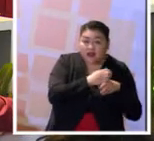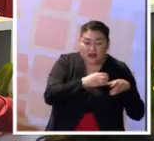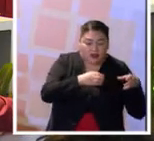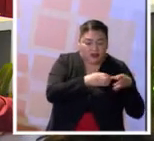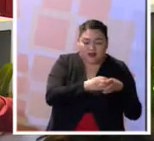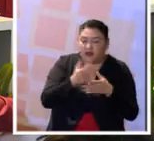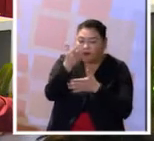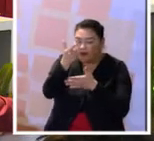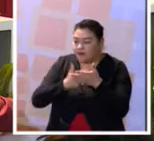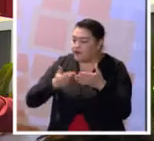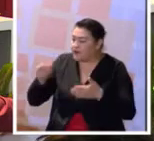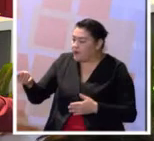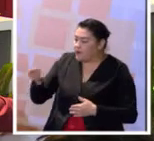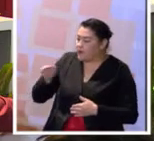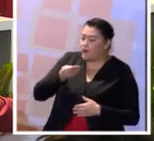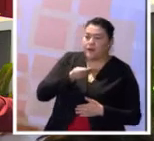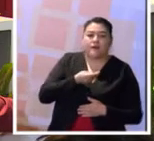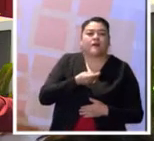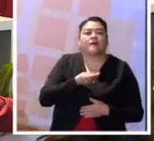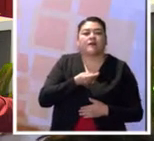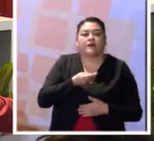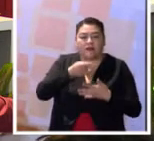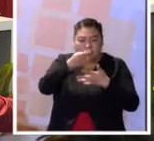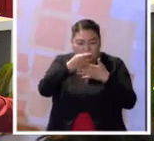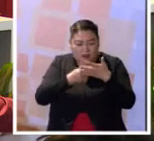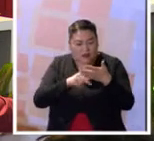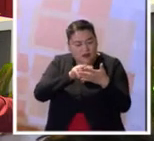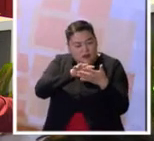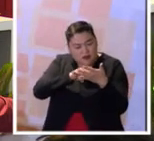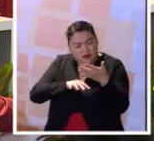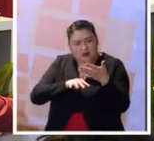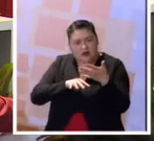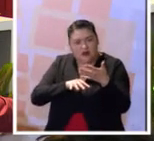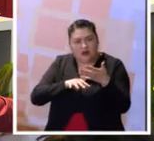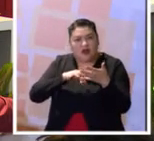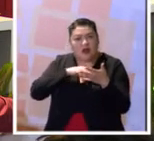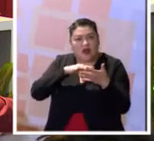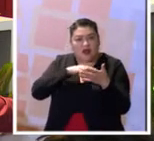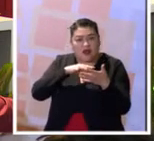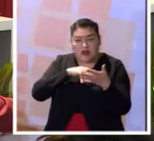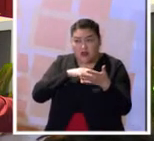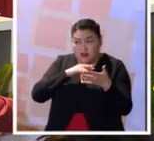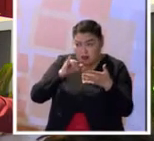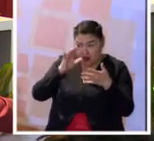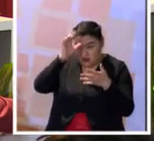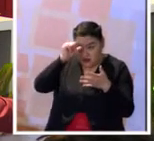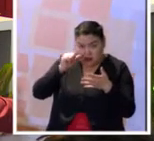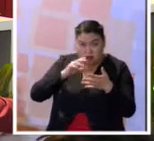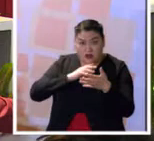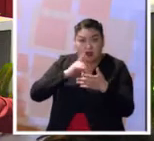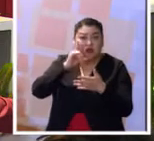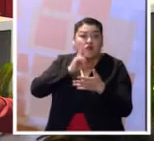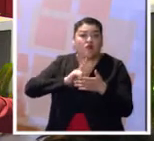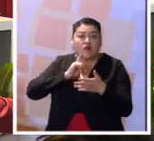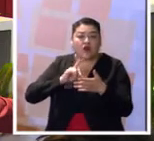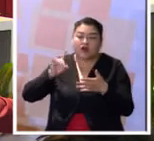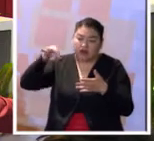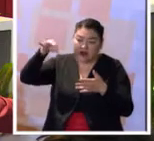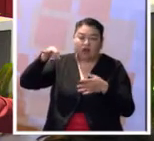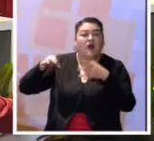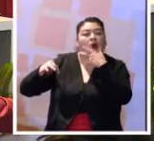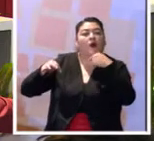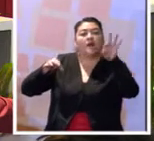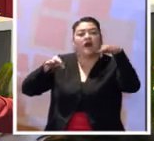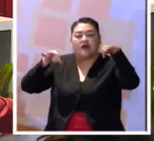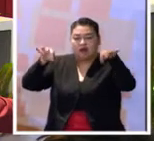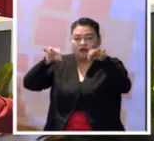registrar las listas, se hizo una interpretación, primero decía el acuerdo general que podían presentar una lista de mujeres y una de hombres. O